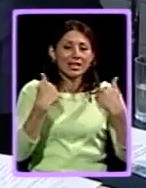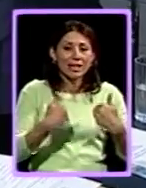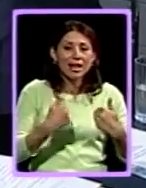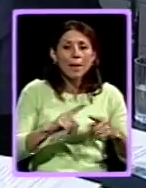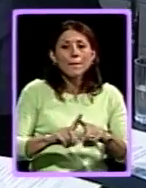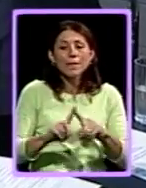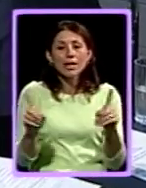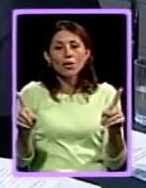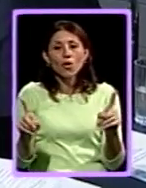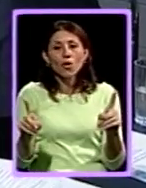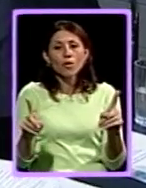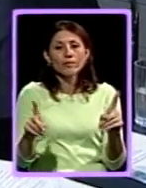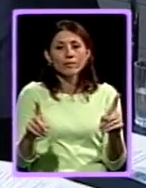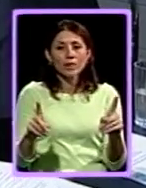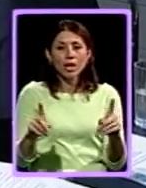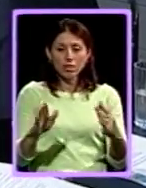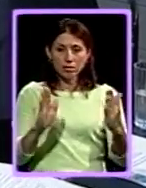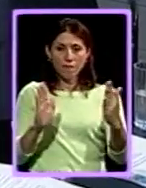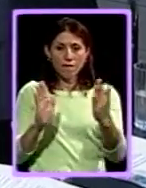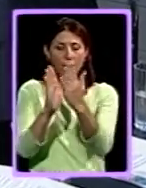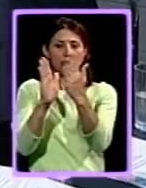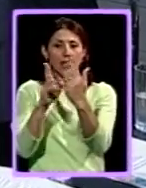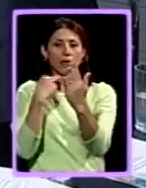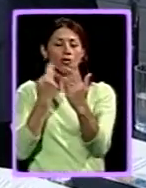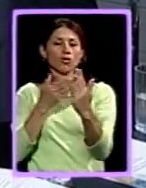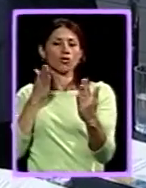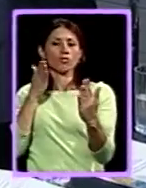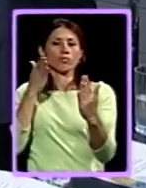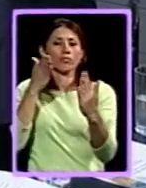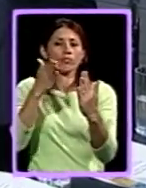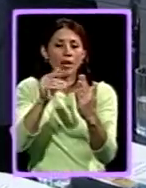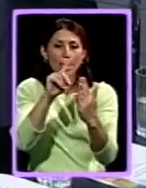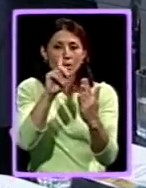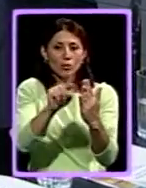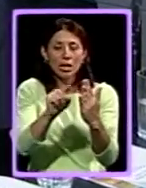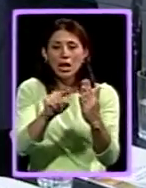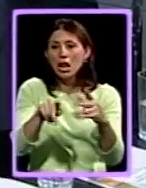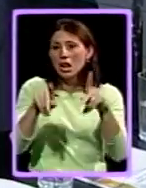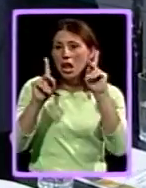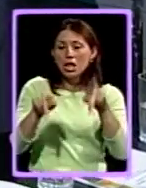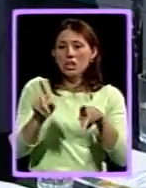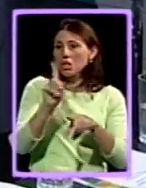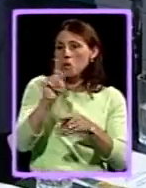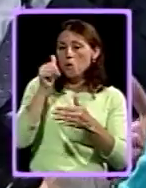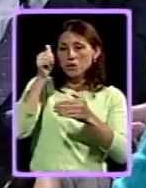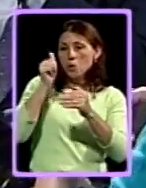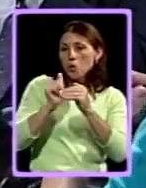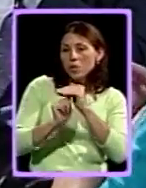Pero cara a cara la gente no nos estaba escondiendo sus preferencias, nos estaba